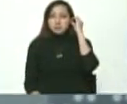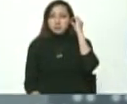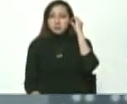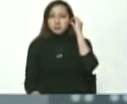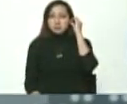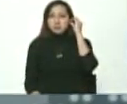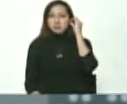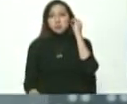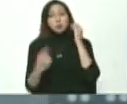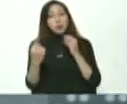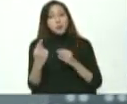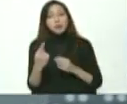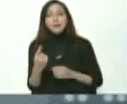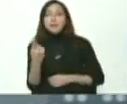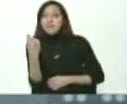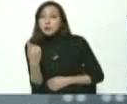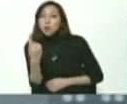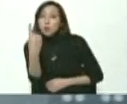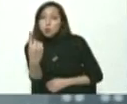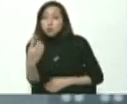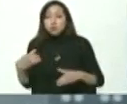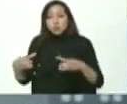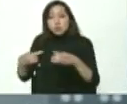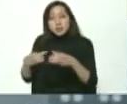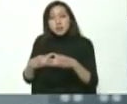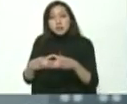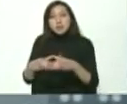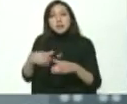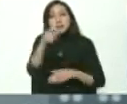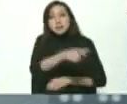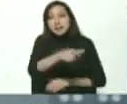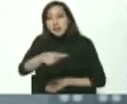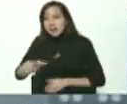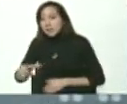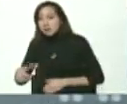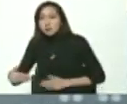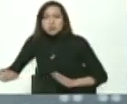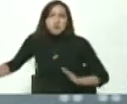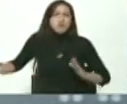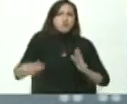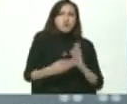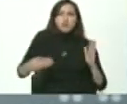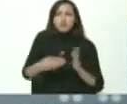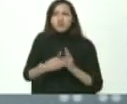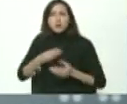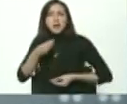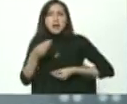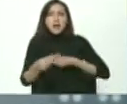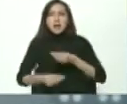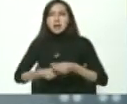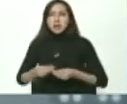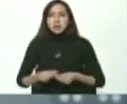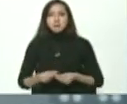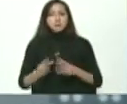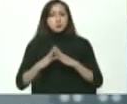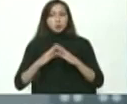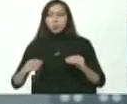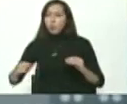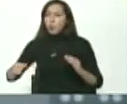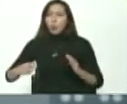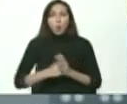salvo uno, el sector extremista, golpista, que ha propiciado golpes de